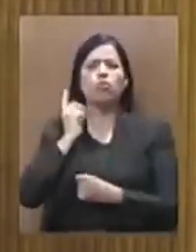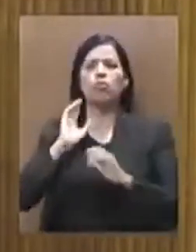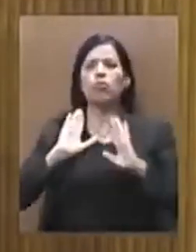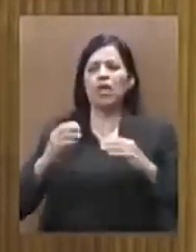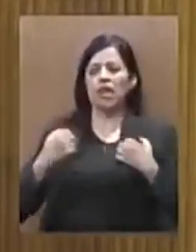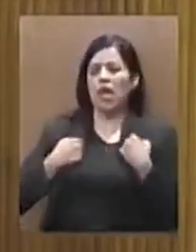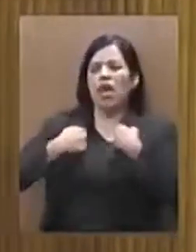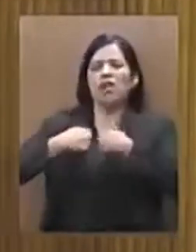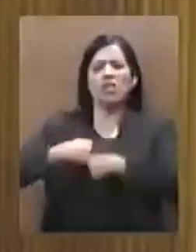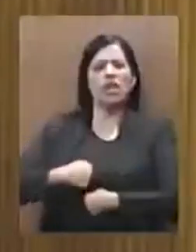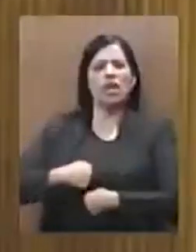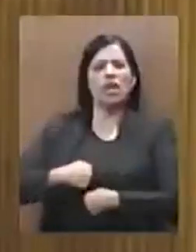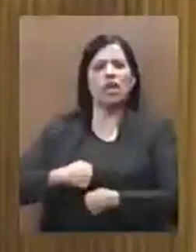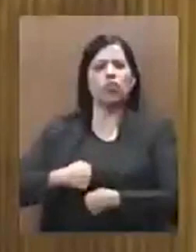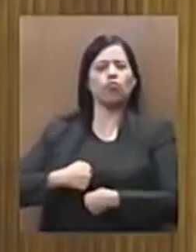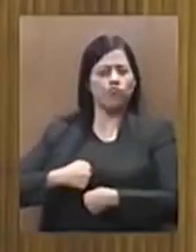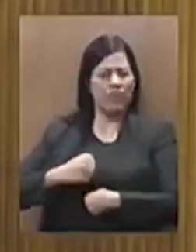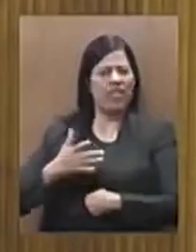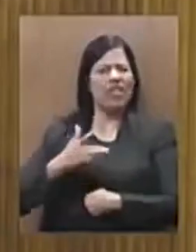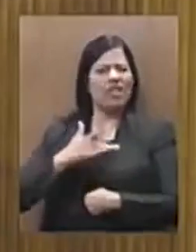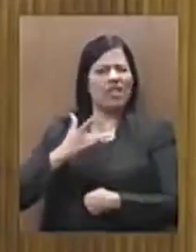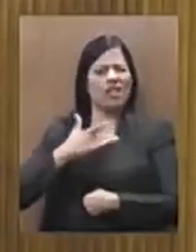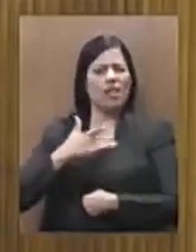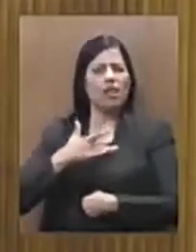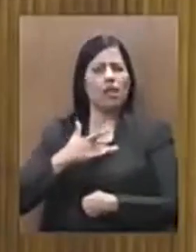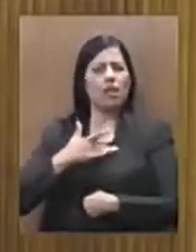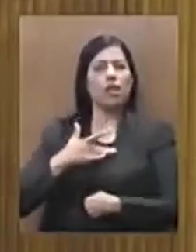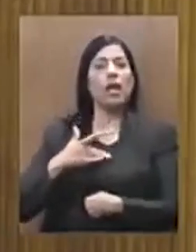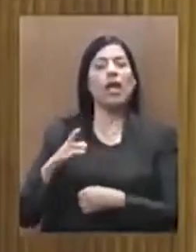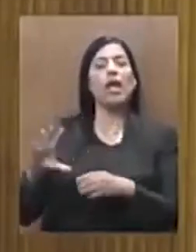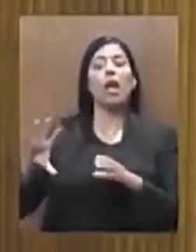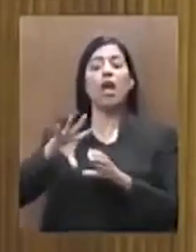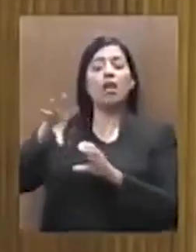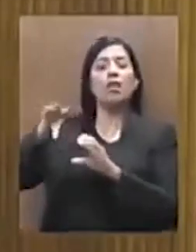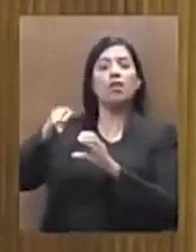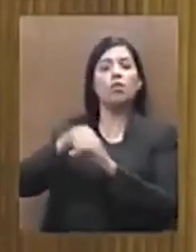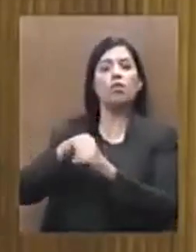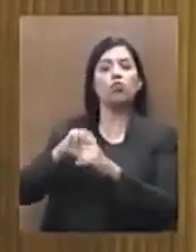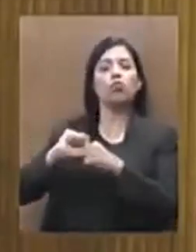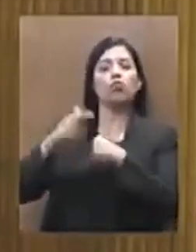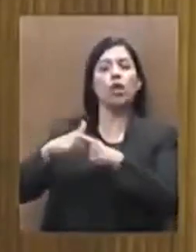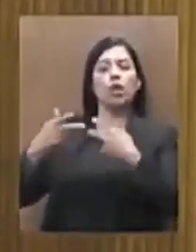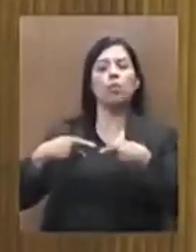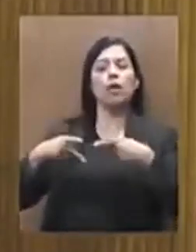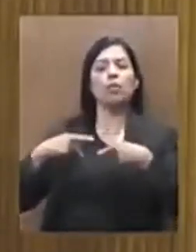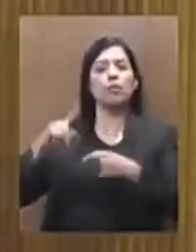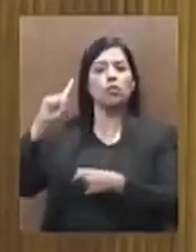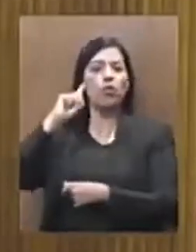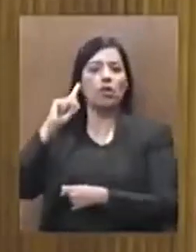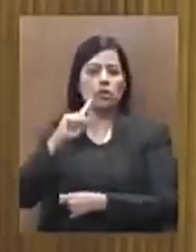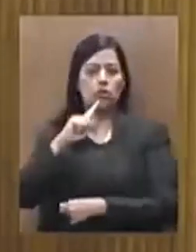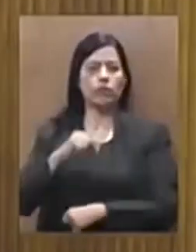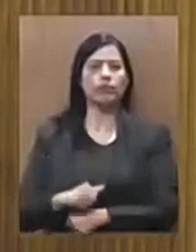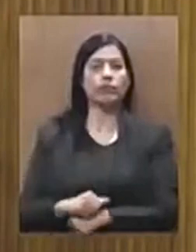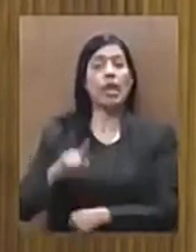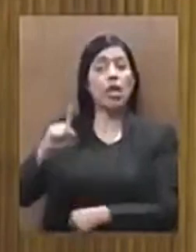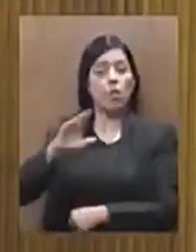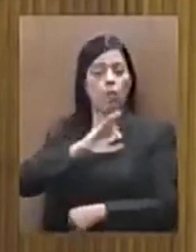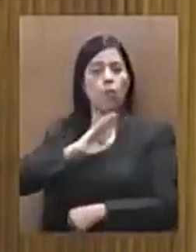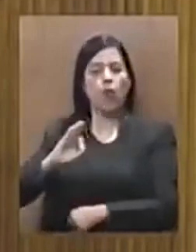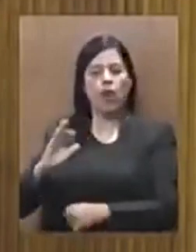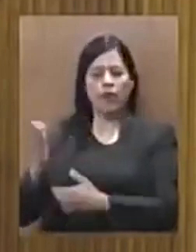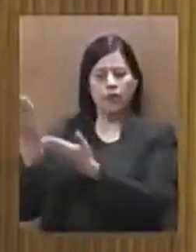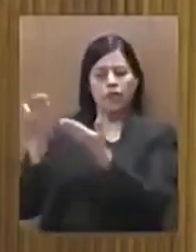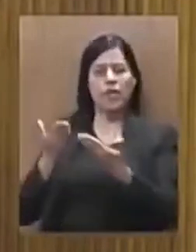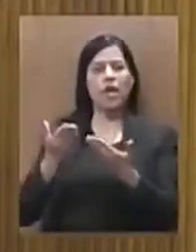un chaleco que tiene la cualidad de poder generar la inclusión Social para las personas con esta condición ellos pueden